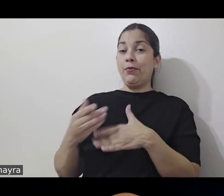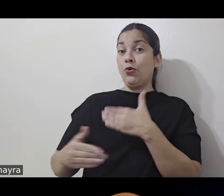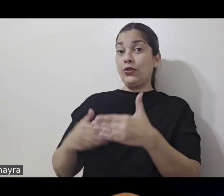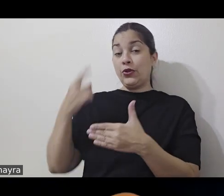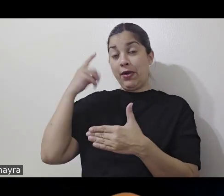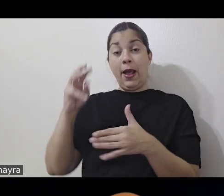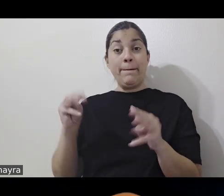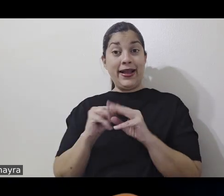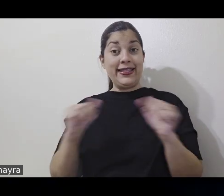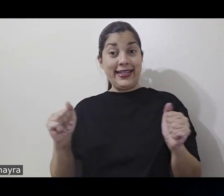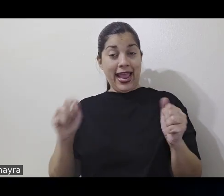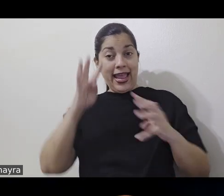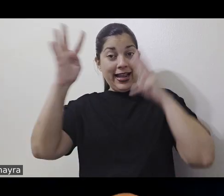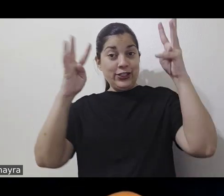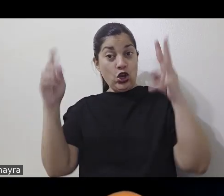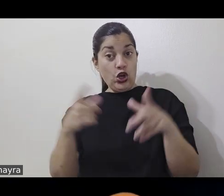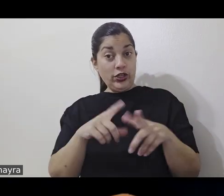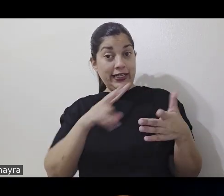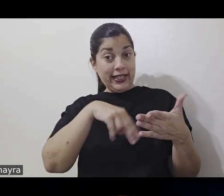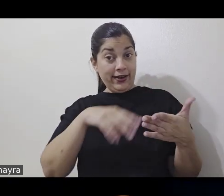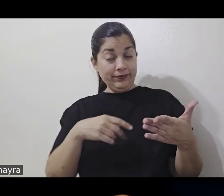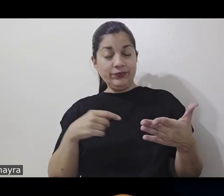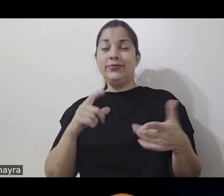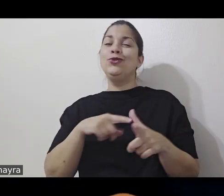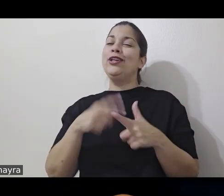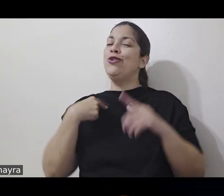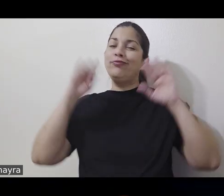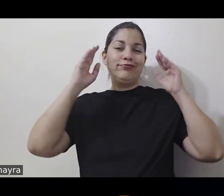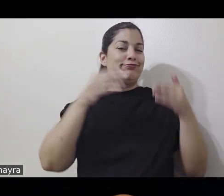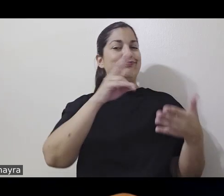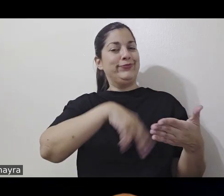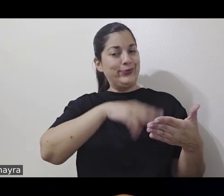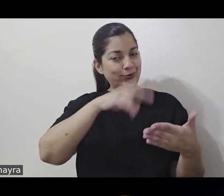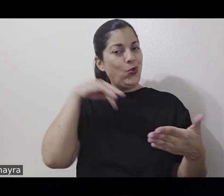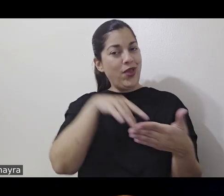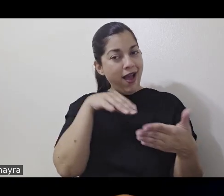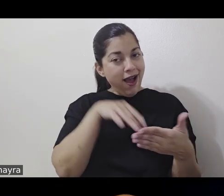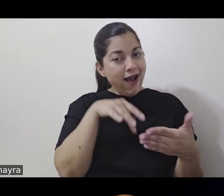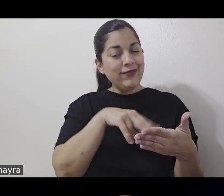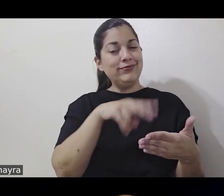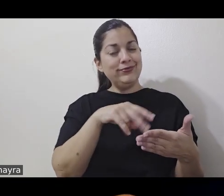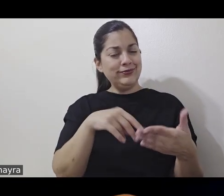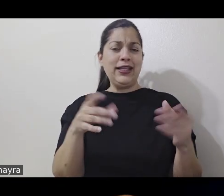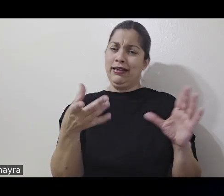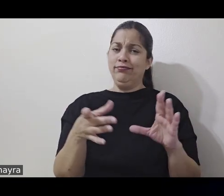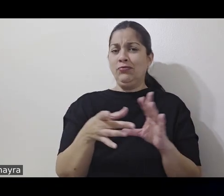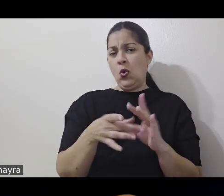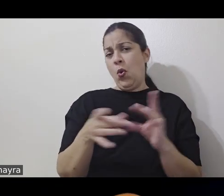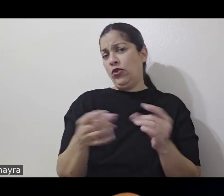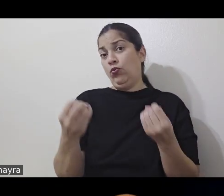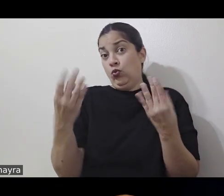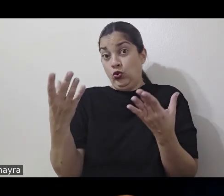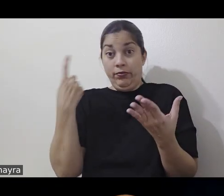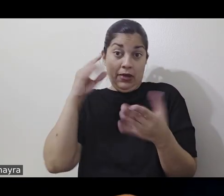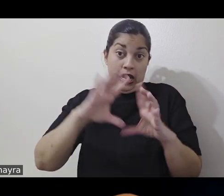la maestría en creación literaria. Y ahí lo que hice fue estudiar y ponerme a leer y escribir muchos cuentos, pero para las clases. Y después